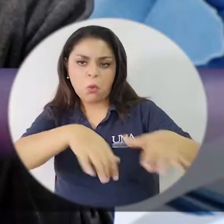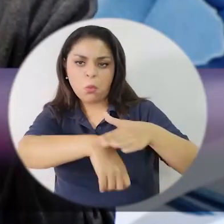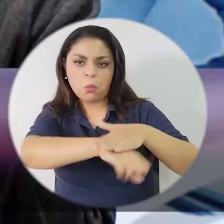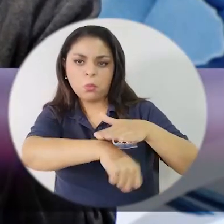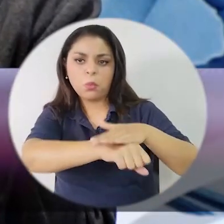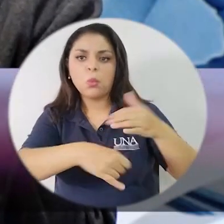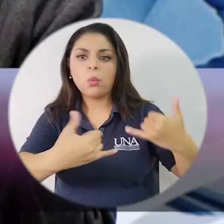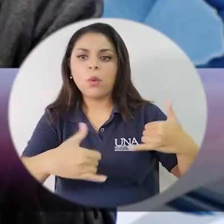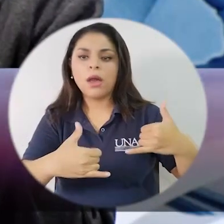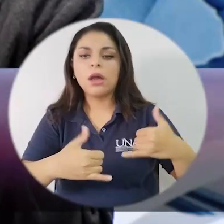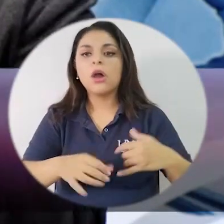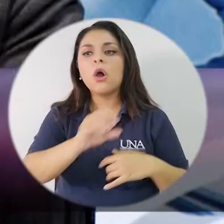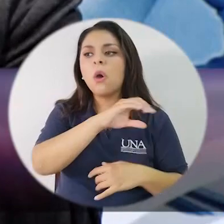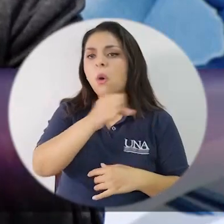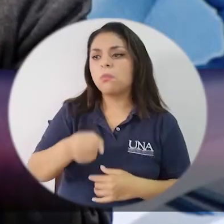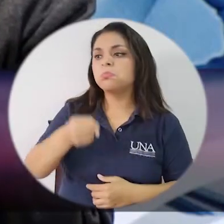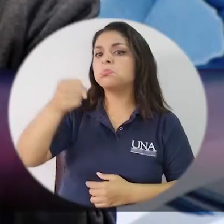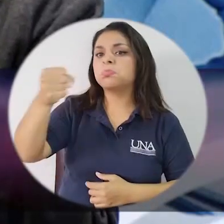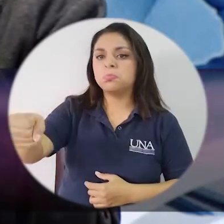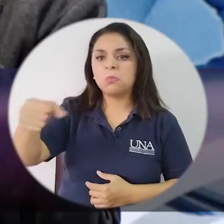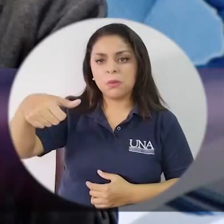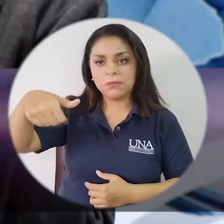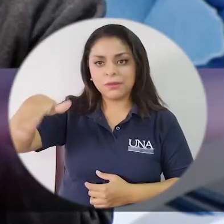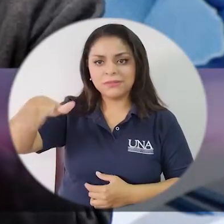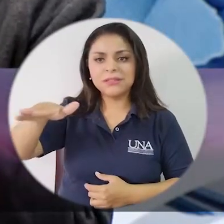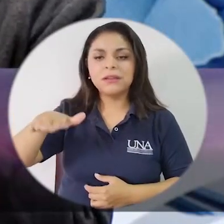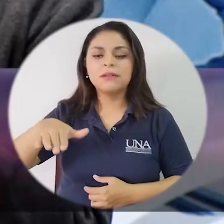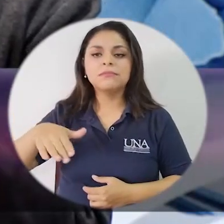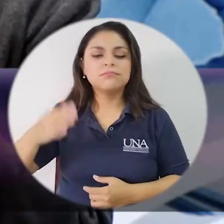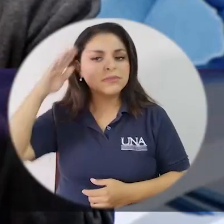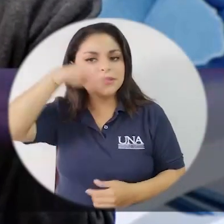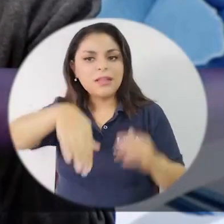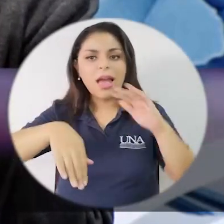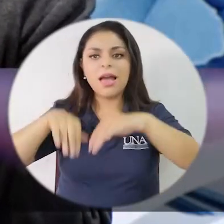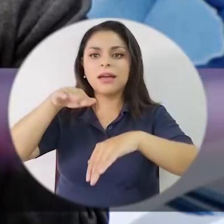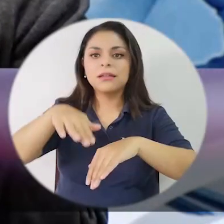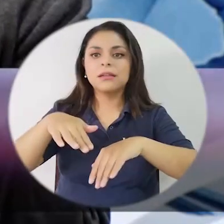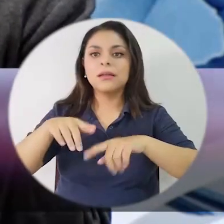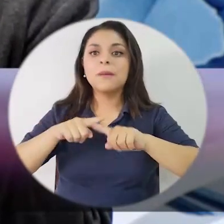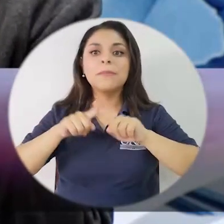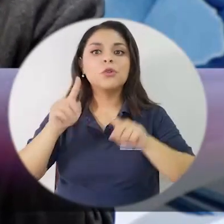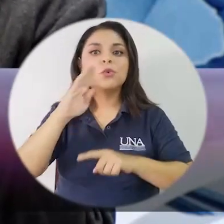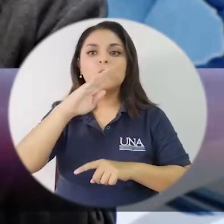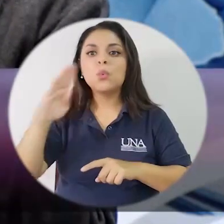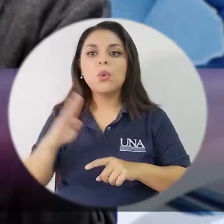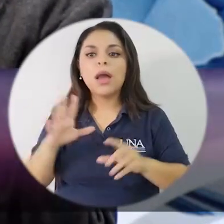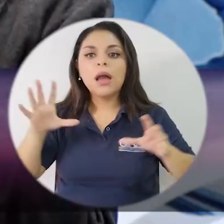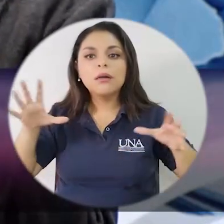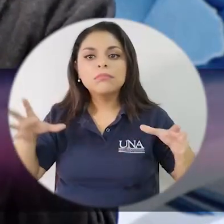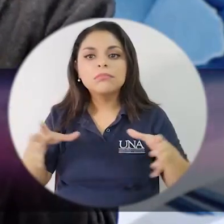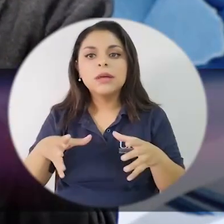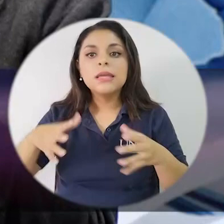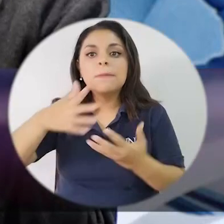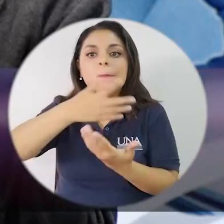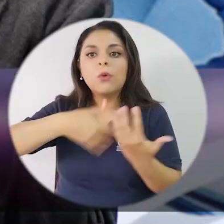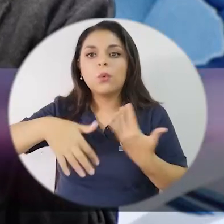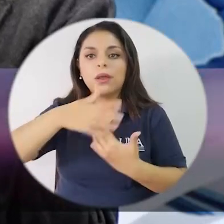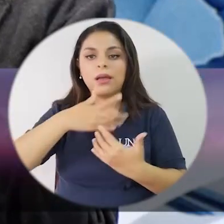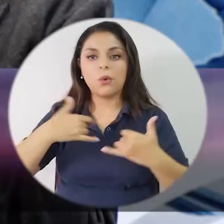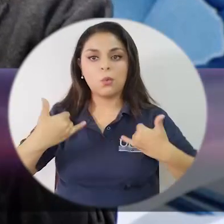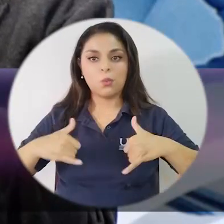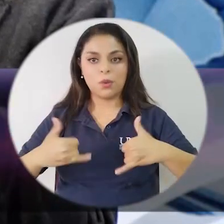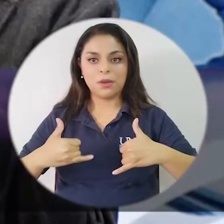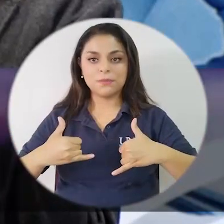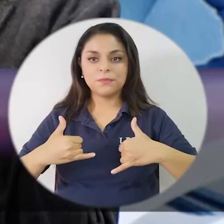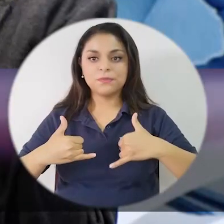se involucraron, ese círculo cercano, papá, mamá, tíos, abuelos, nunca se involucraron a jugar, que